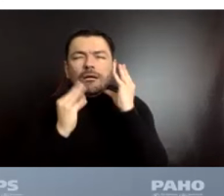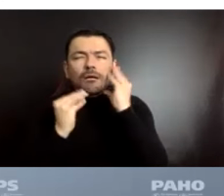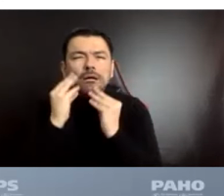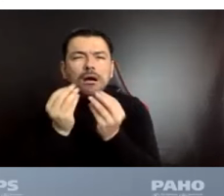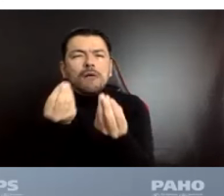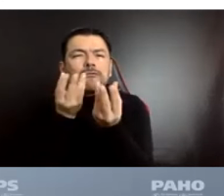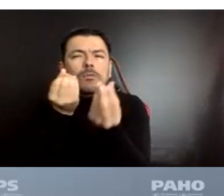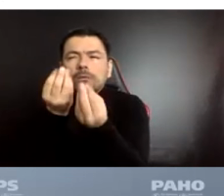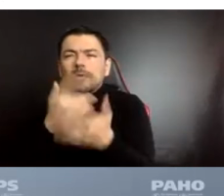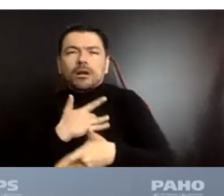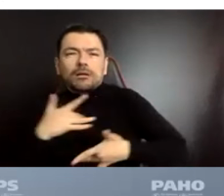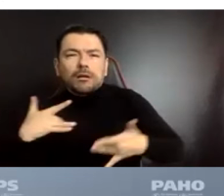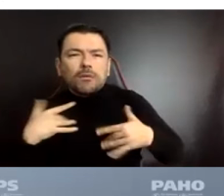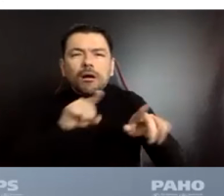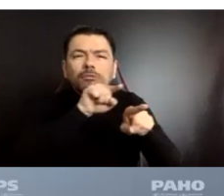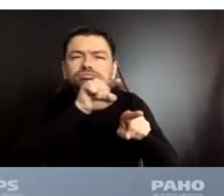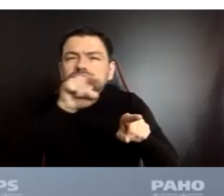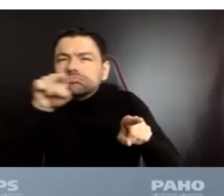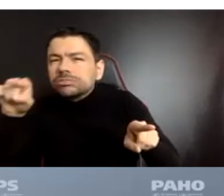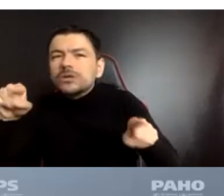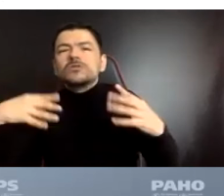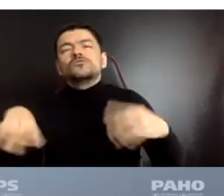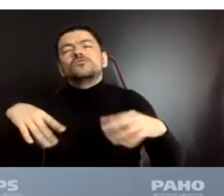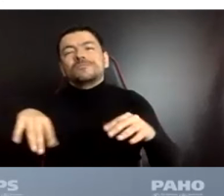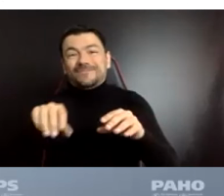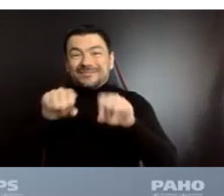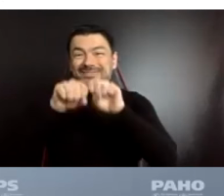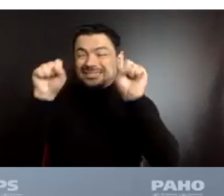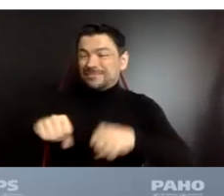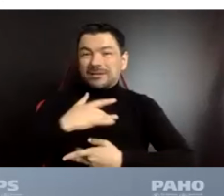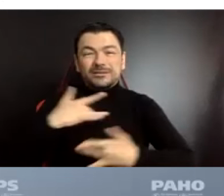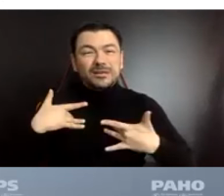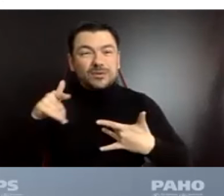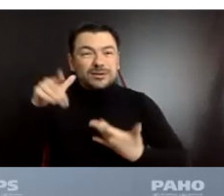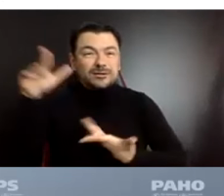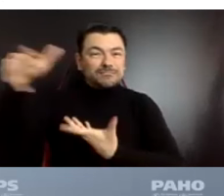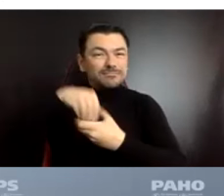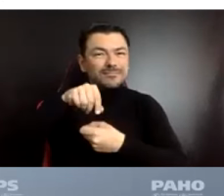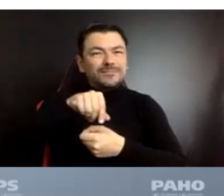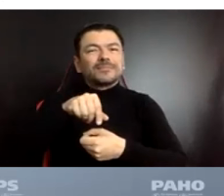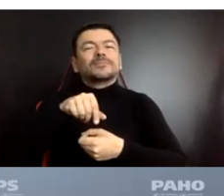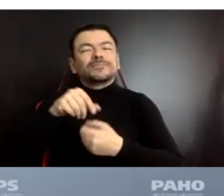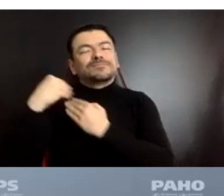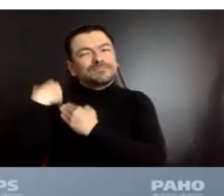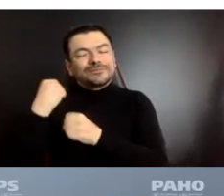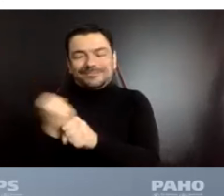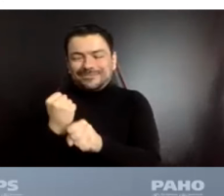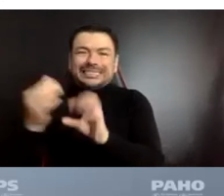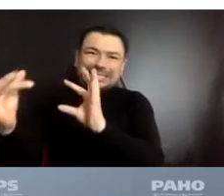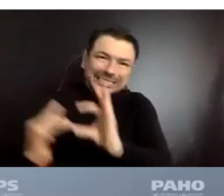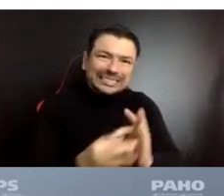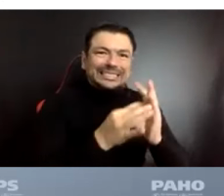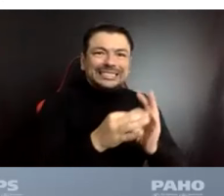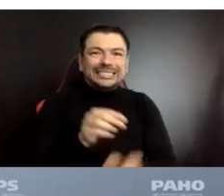salud, los que trabajan en los sistemas de salud, los ministros que están involucrados en ella. Entonces, eso es como el área de